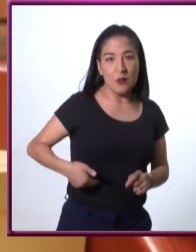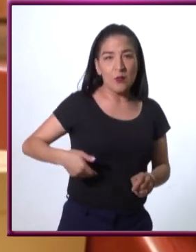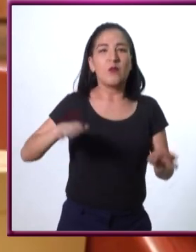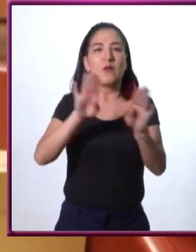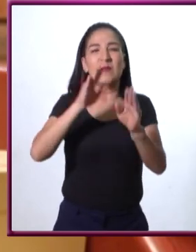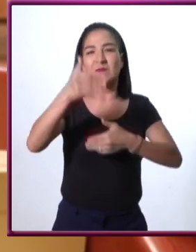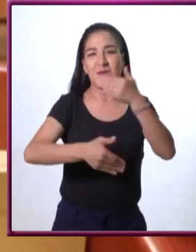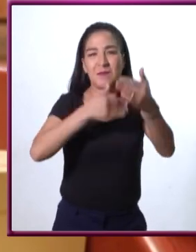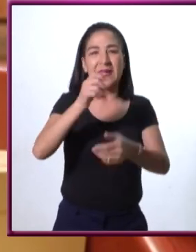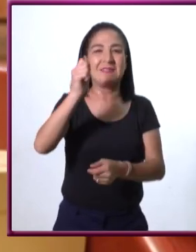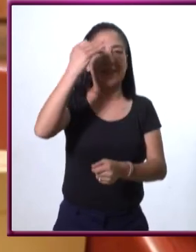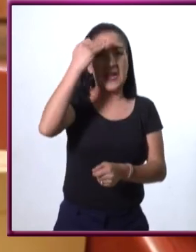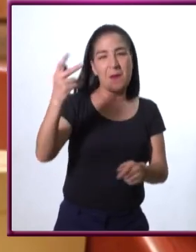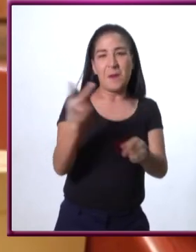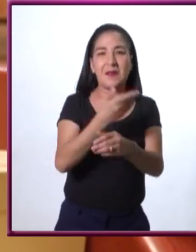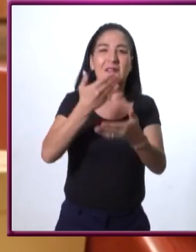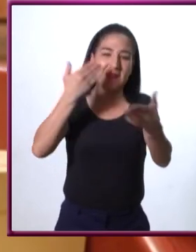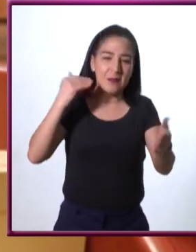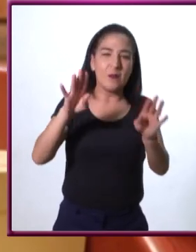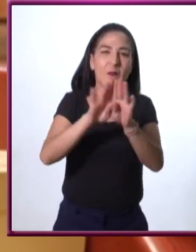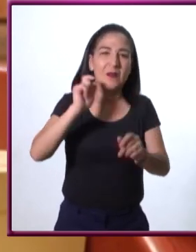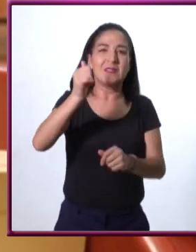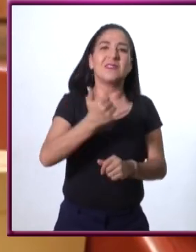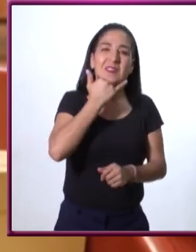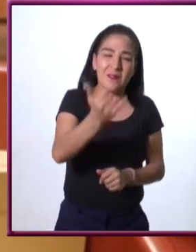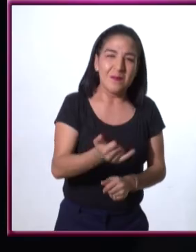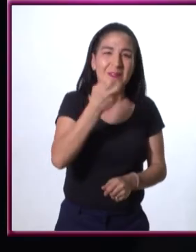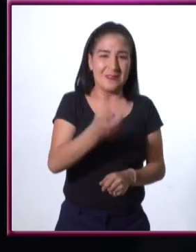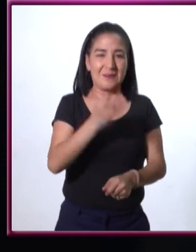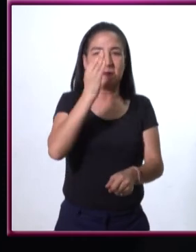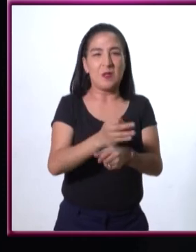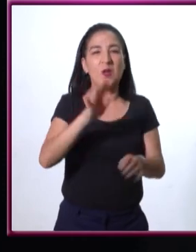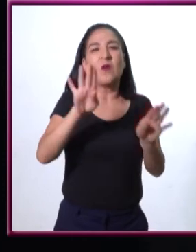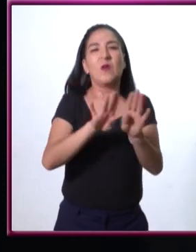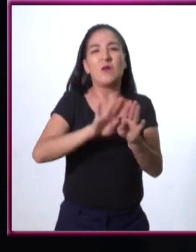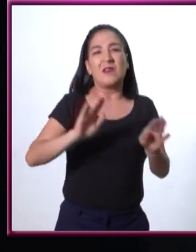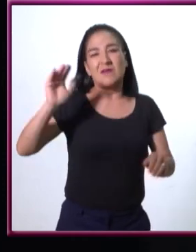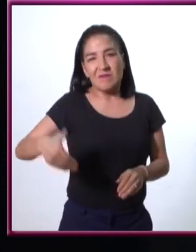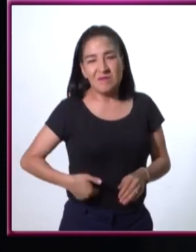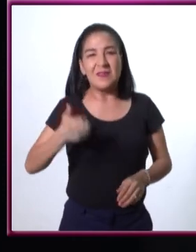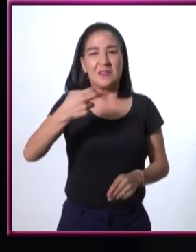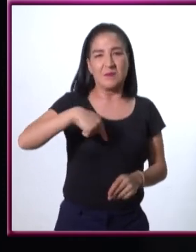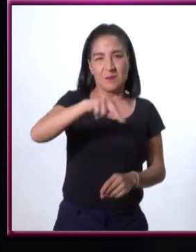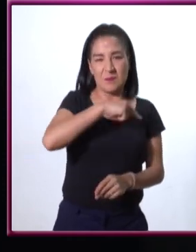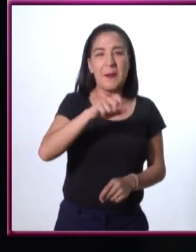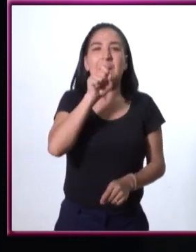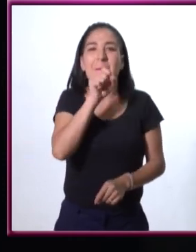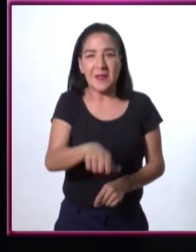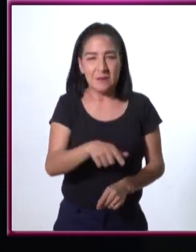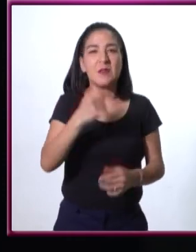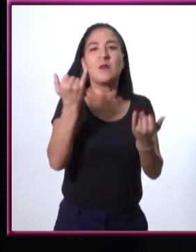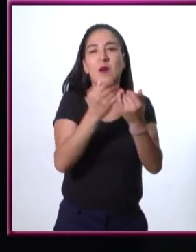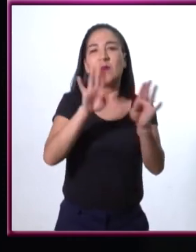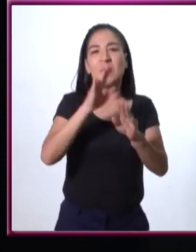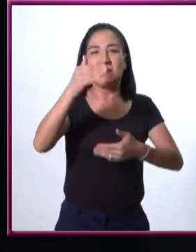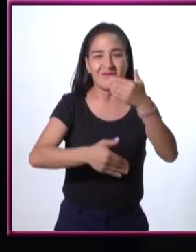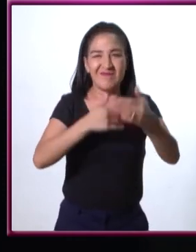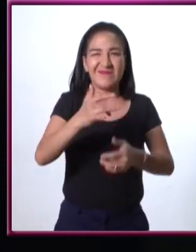tiempo pasado donde revivimos una y otra vez el error que cometimos, lastimándonos a nosotros o nosotras mismas y